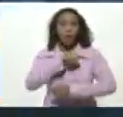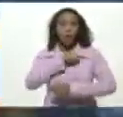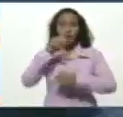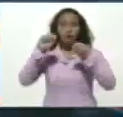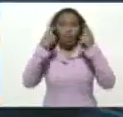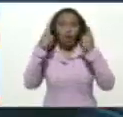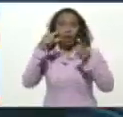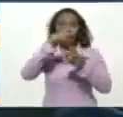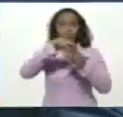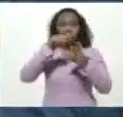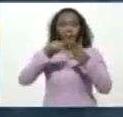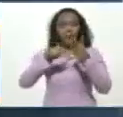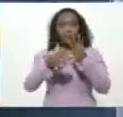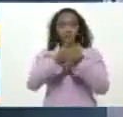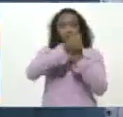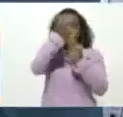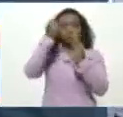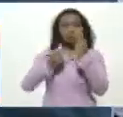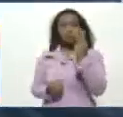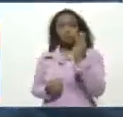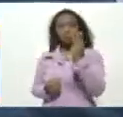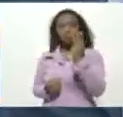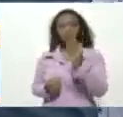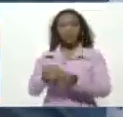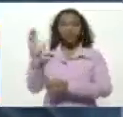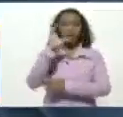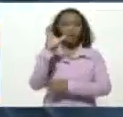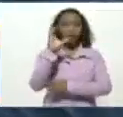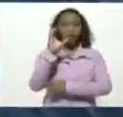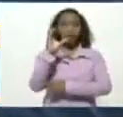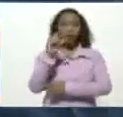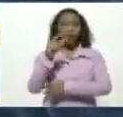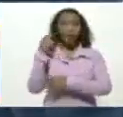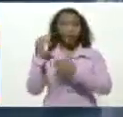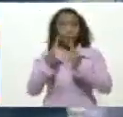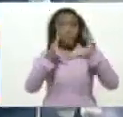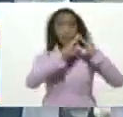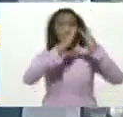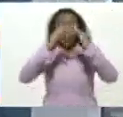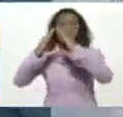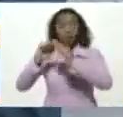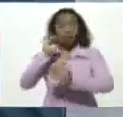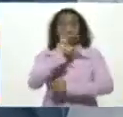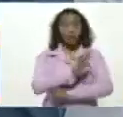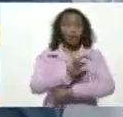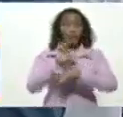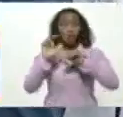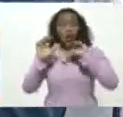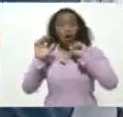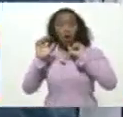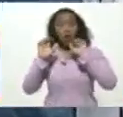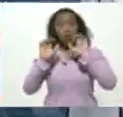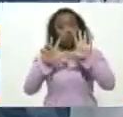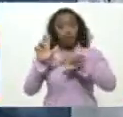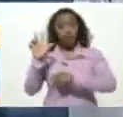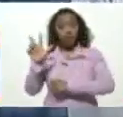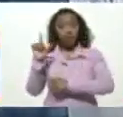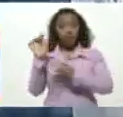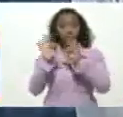la parte de La Guaira, la parte de Caracas. Cantidad de viviendas 583, cantidad de